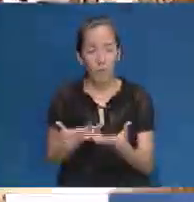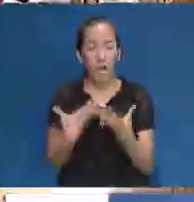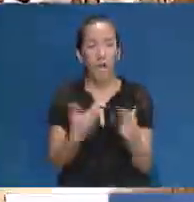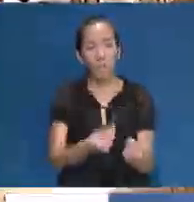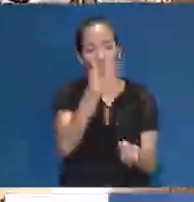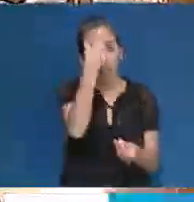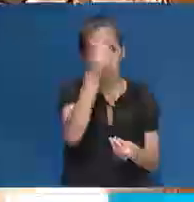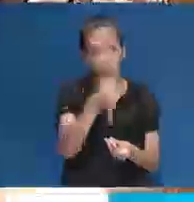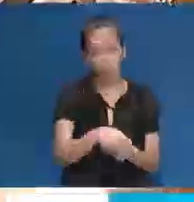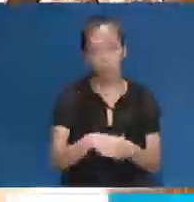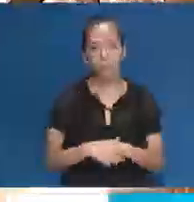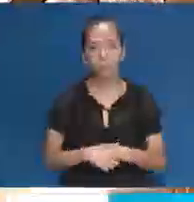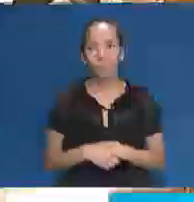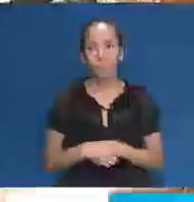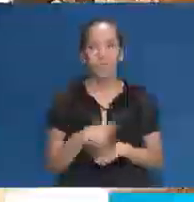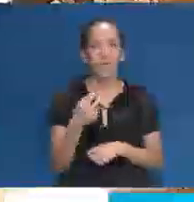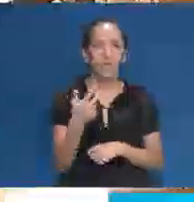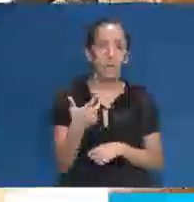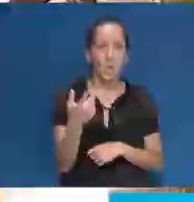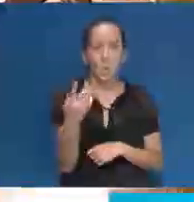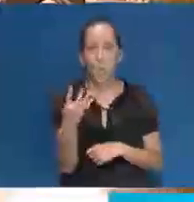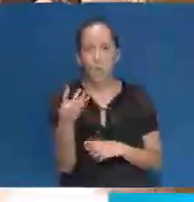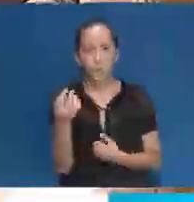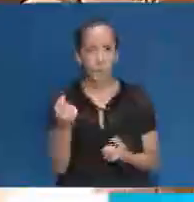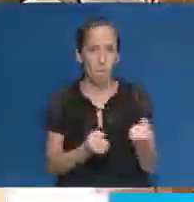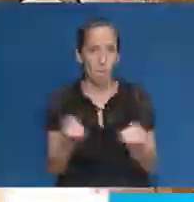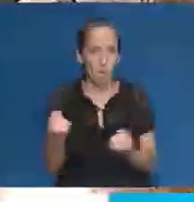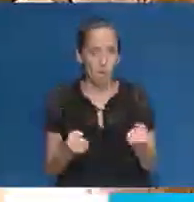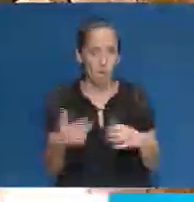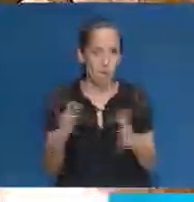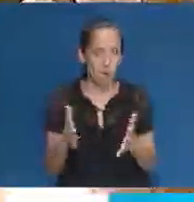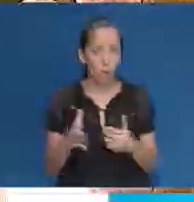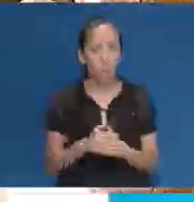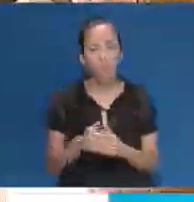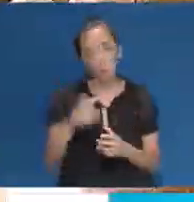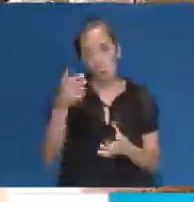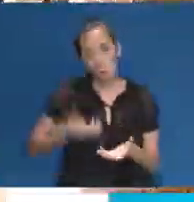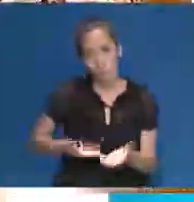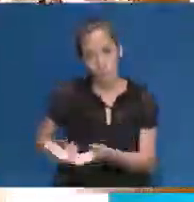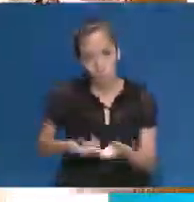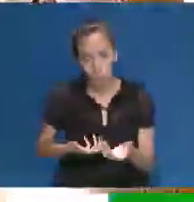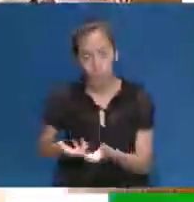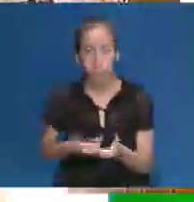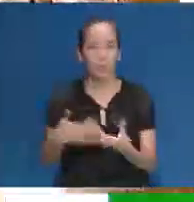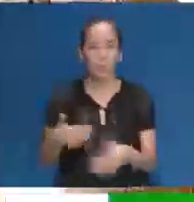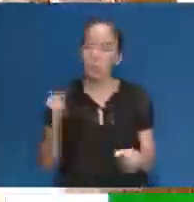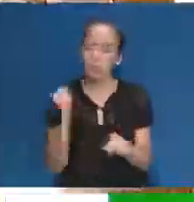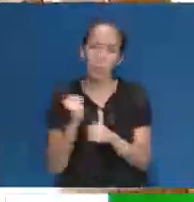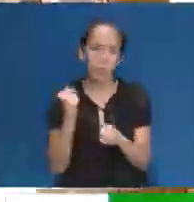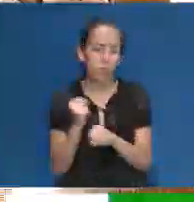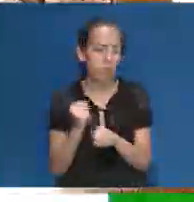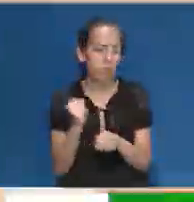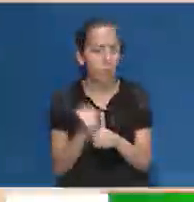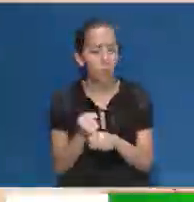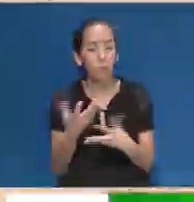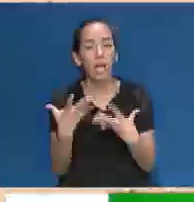Tuvieron cuatro móviles, cercaron la zona inmediatamente, tuvieron los bomberos, hicieron un trabajo enorme para